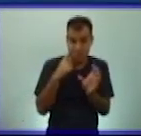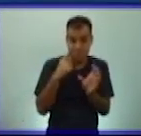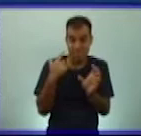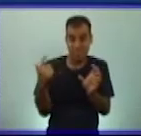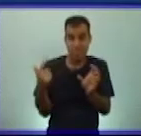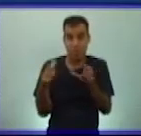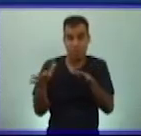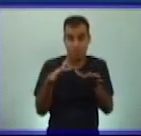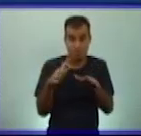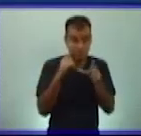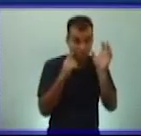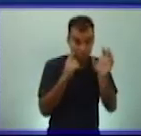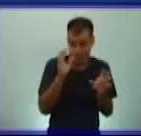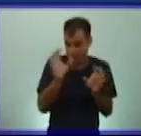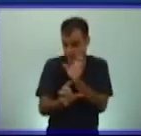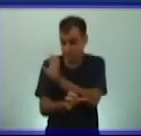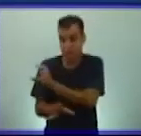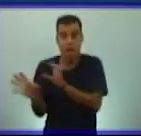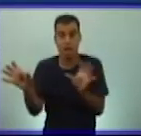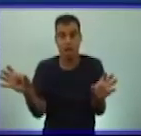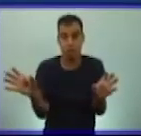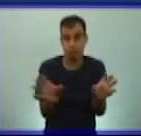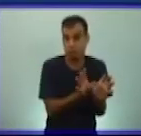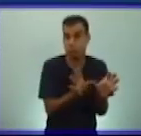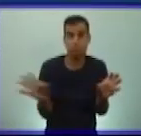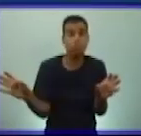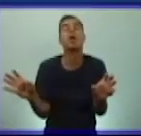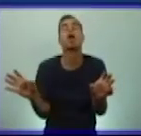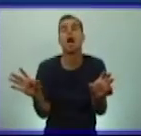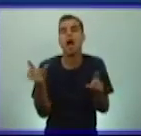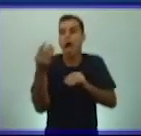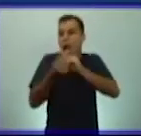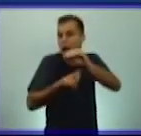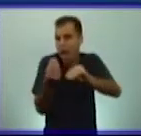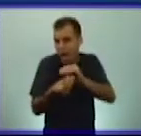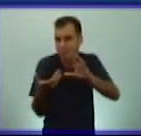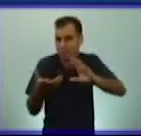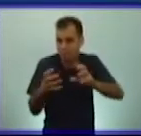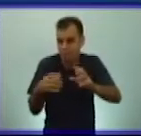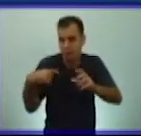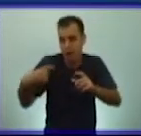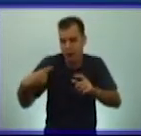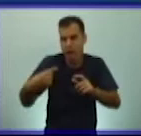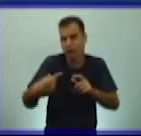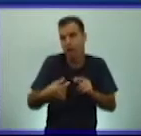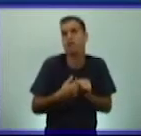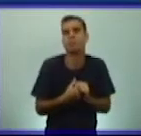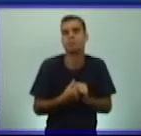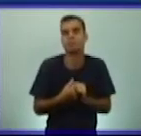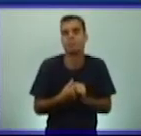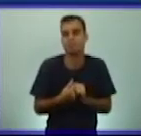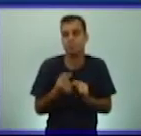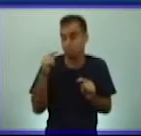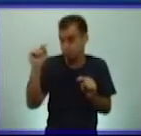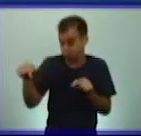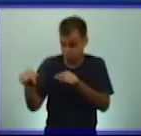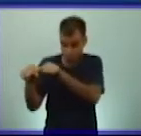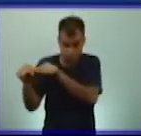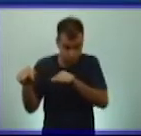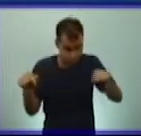como característica que cambiaba de forma periódica de una posición a la